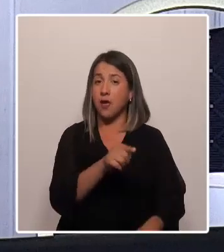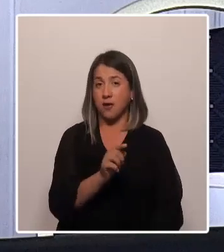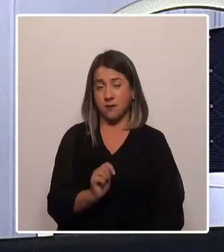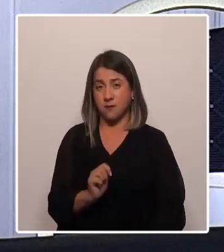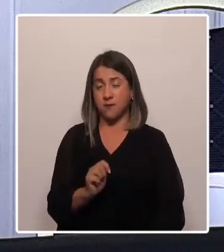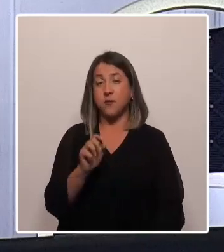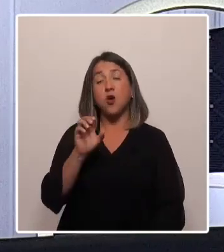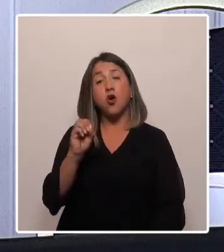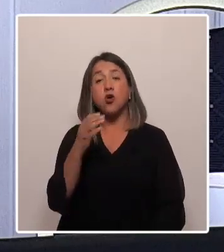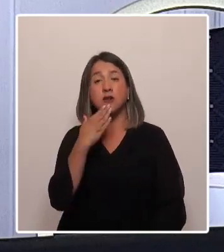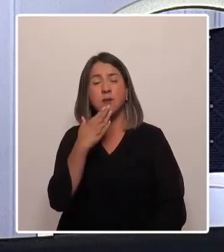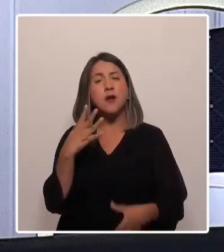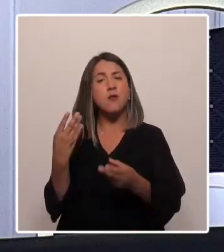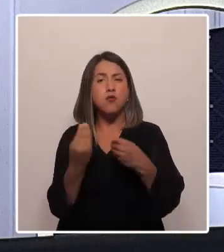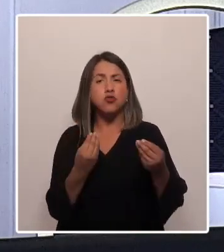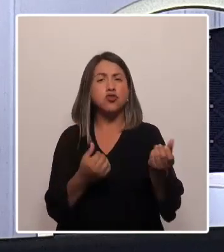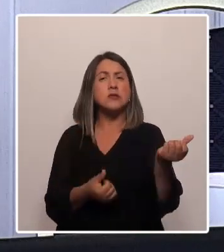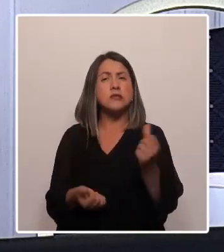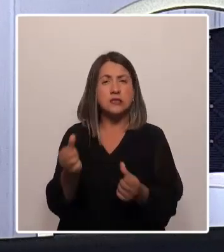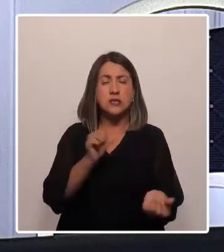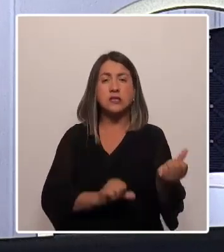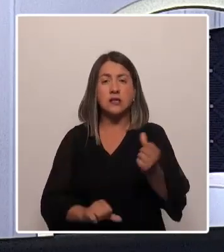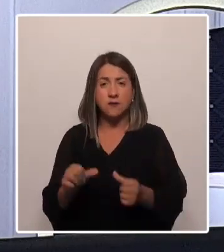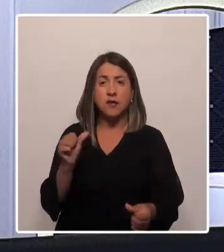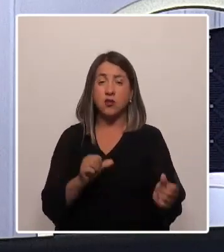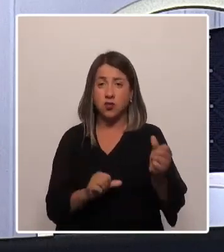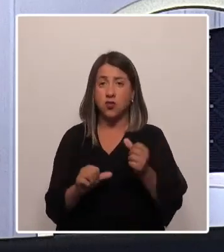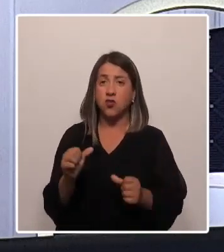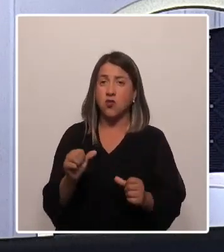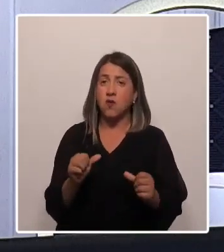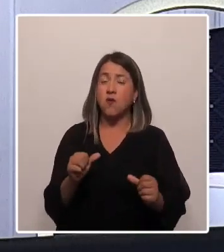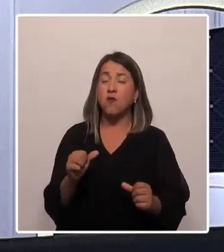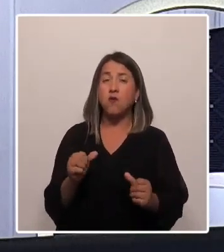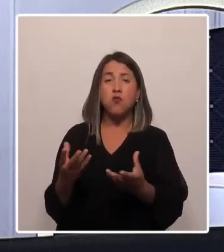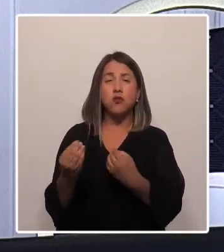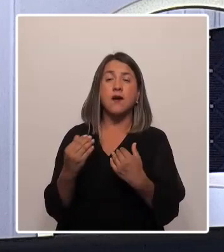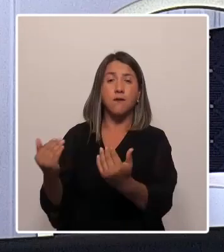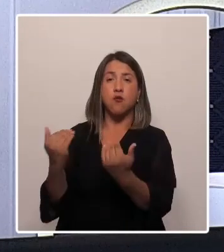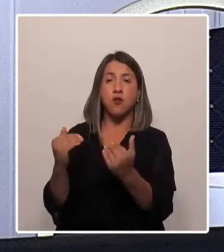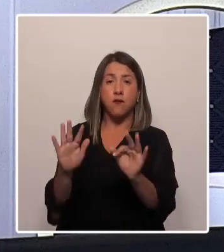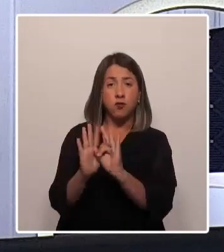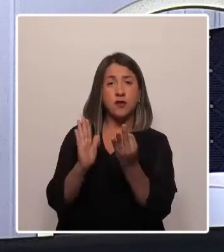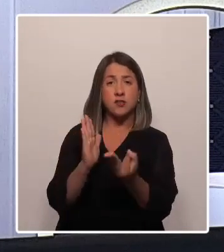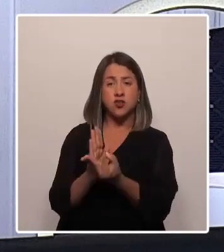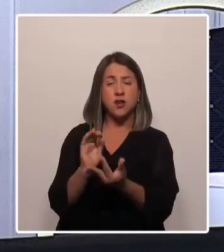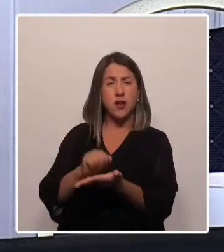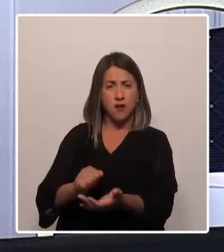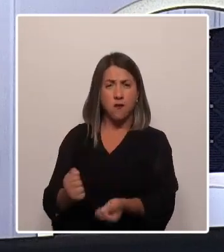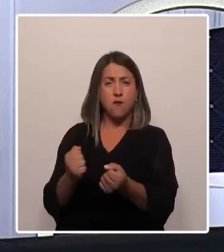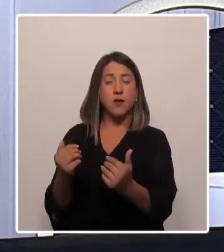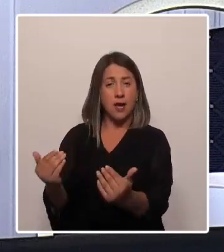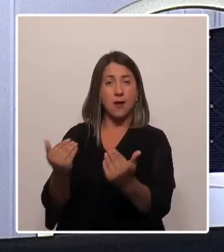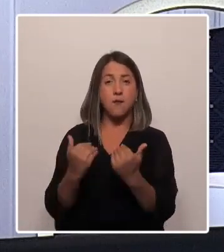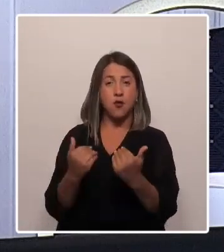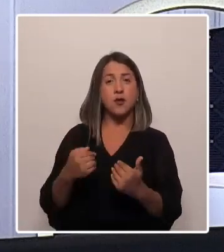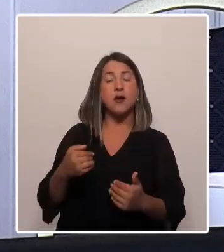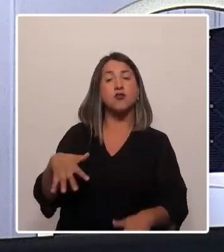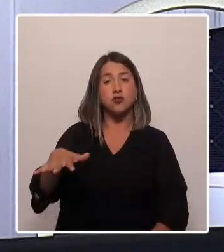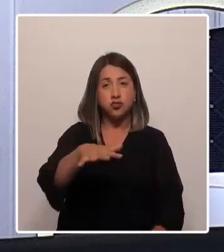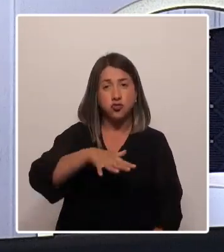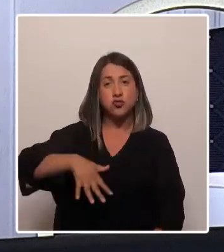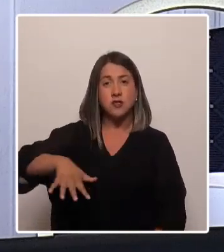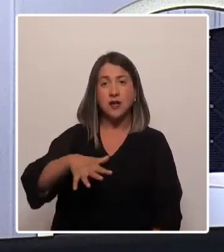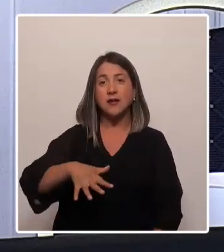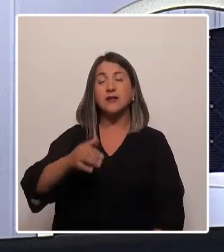sido muchos los científicos que han sido apoyados por fundaciones que han tenido el fuerte apoyo de nuestra sociedad, de entes privados